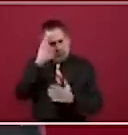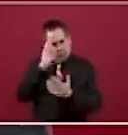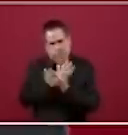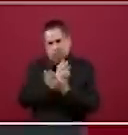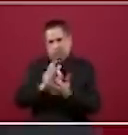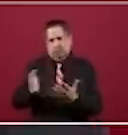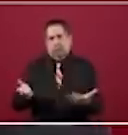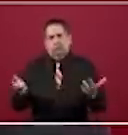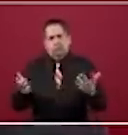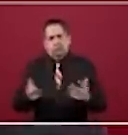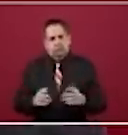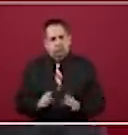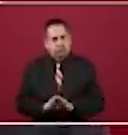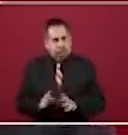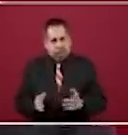se pasaron, o sea, y